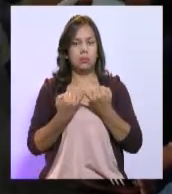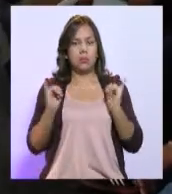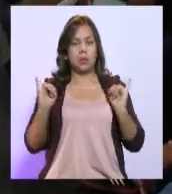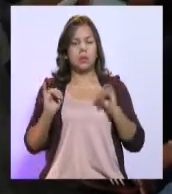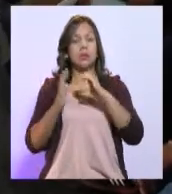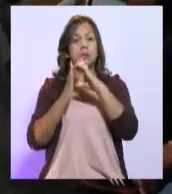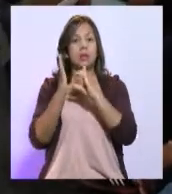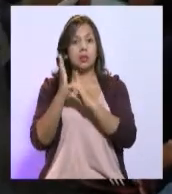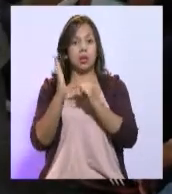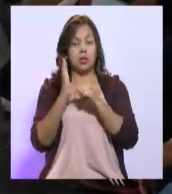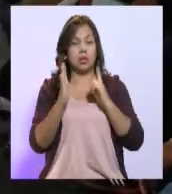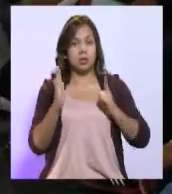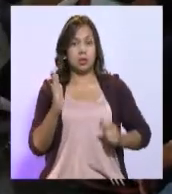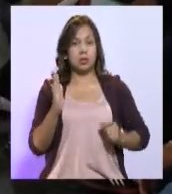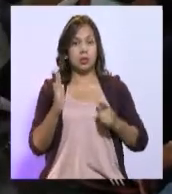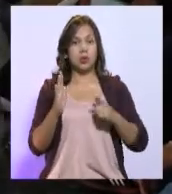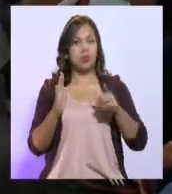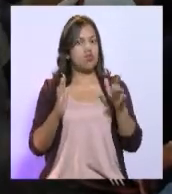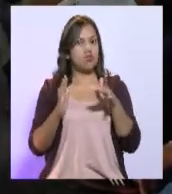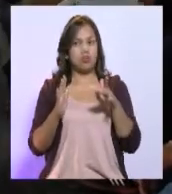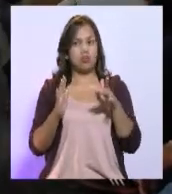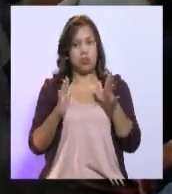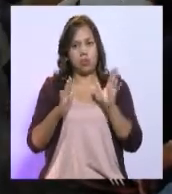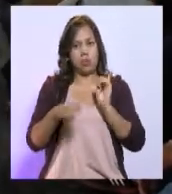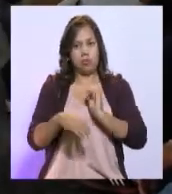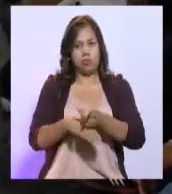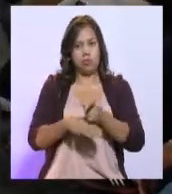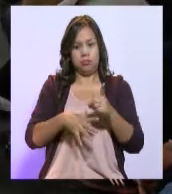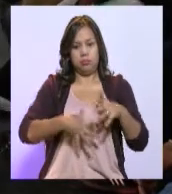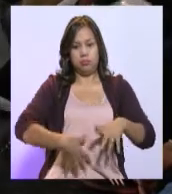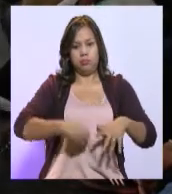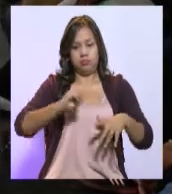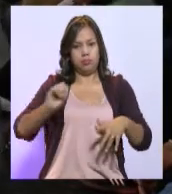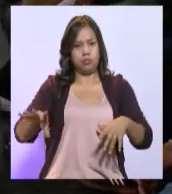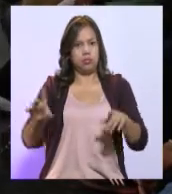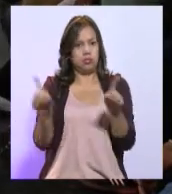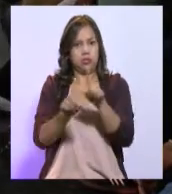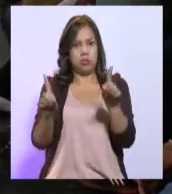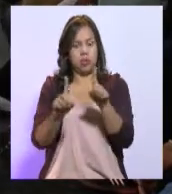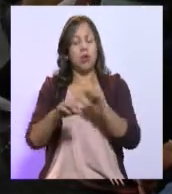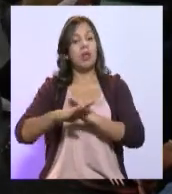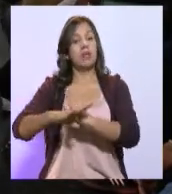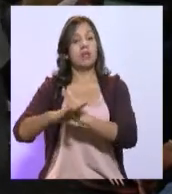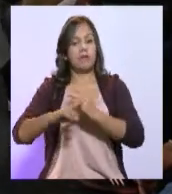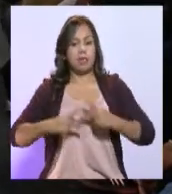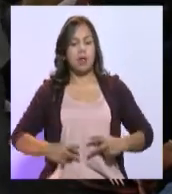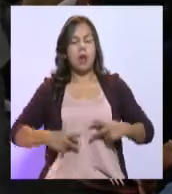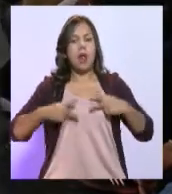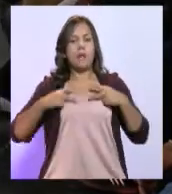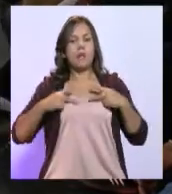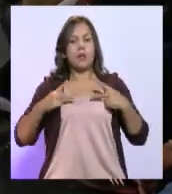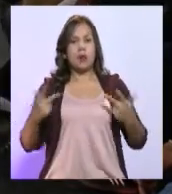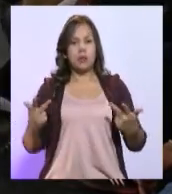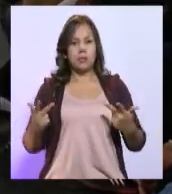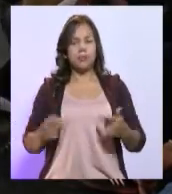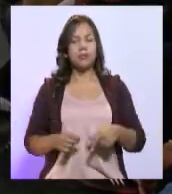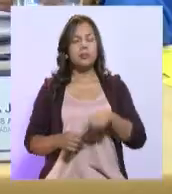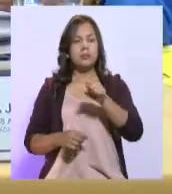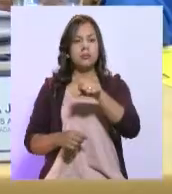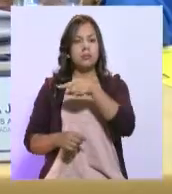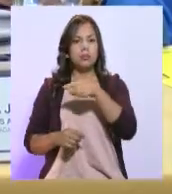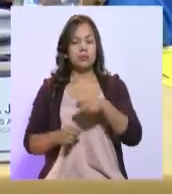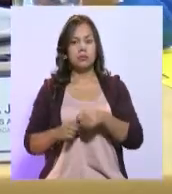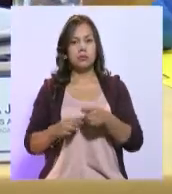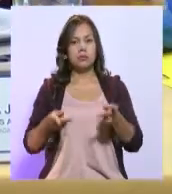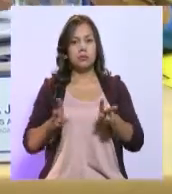Código Orgánico de la Salud es abortista, es un instrumento legal que defiende la vida por sobre todas las cosas y en ese sentido está estipulado.